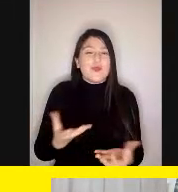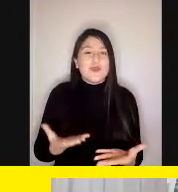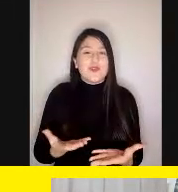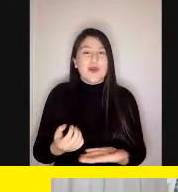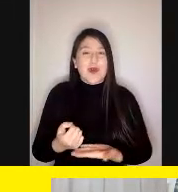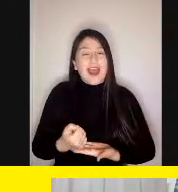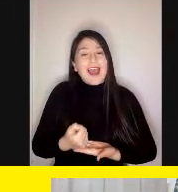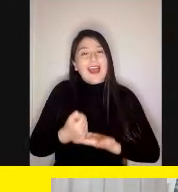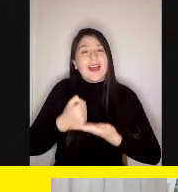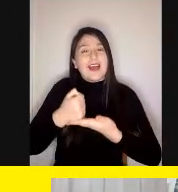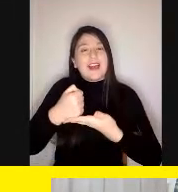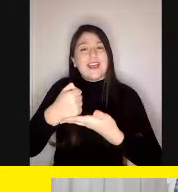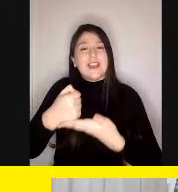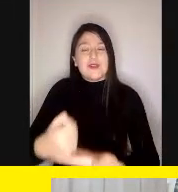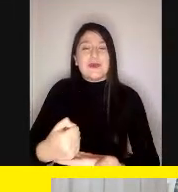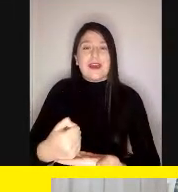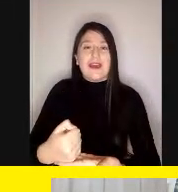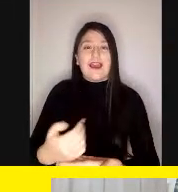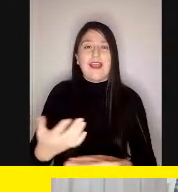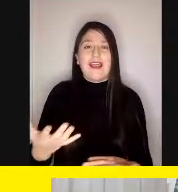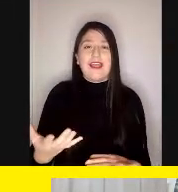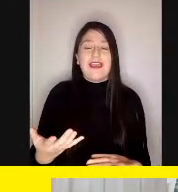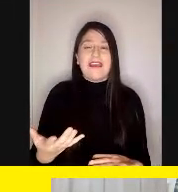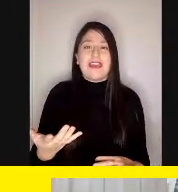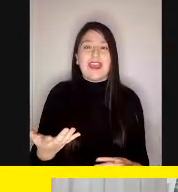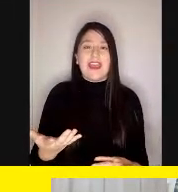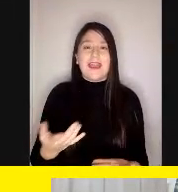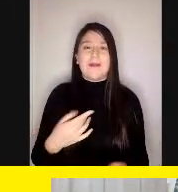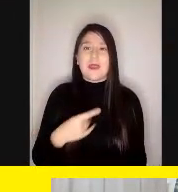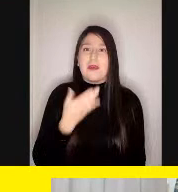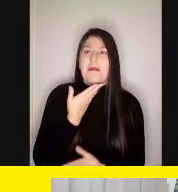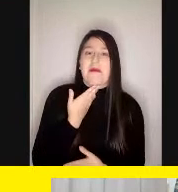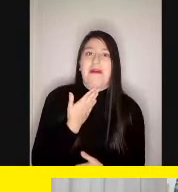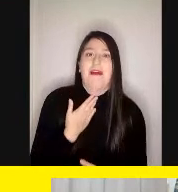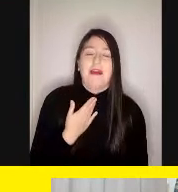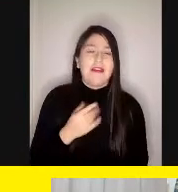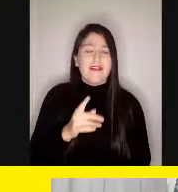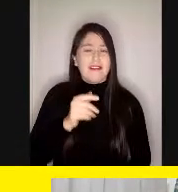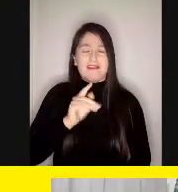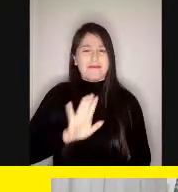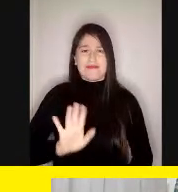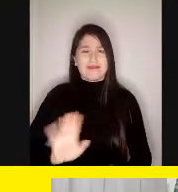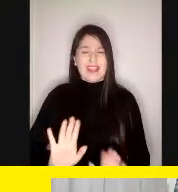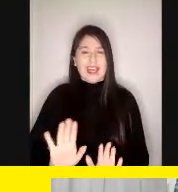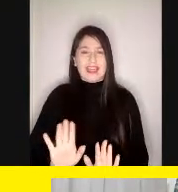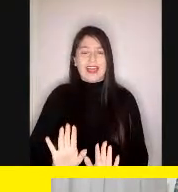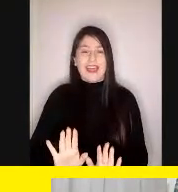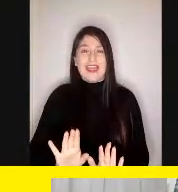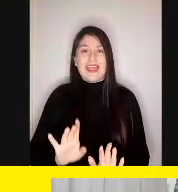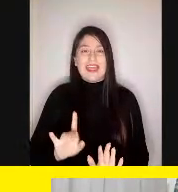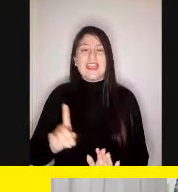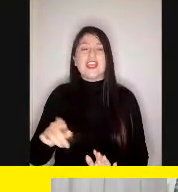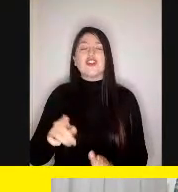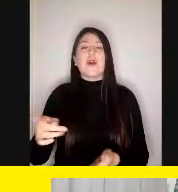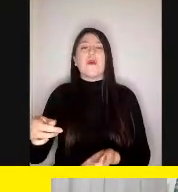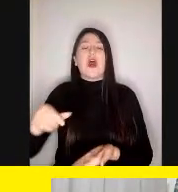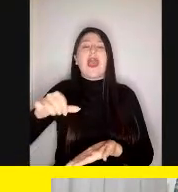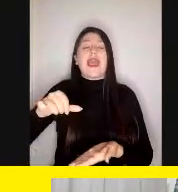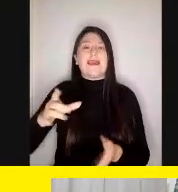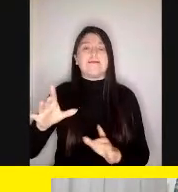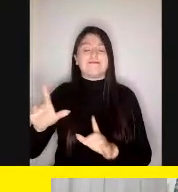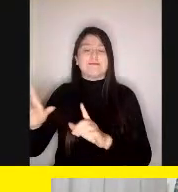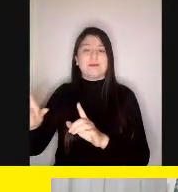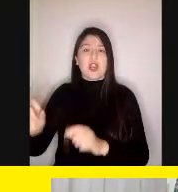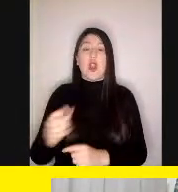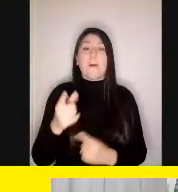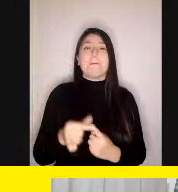que carece de morbo y que coloca en el centro a la barbarie. Esa es un poco mi primera